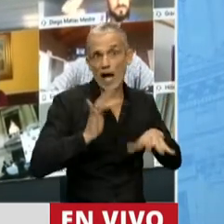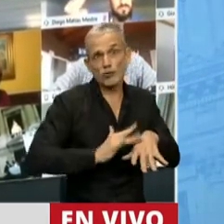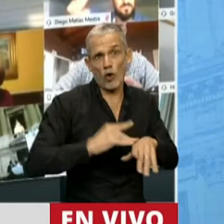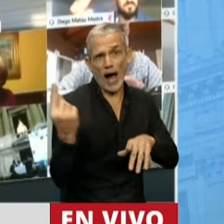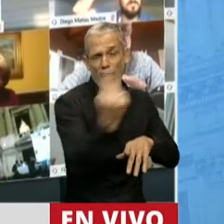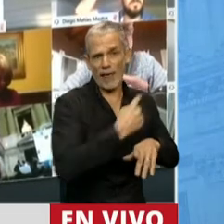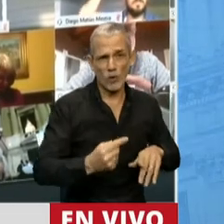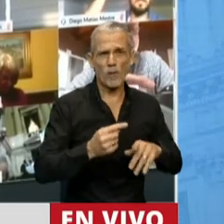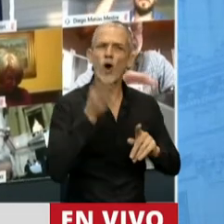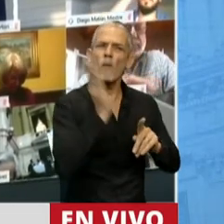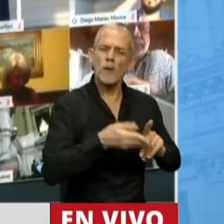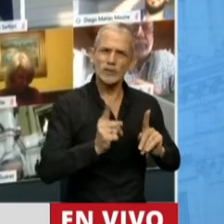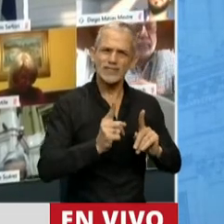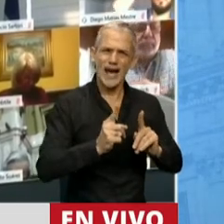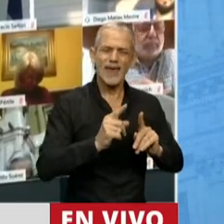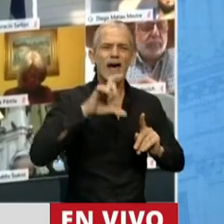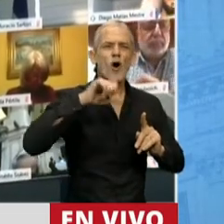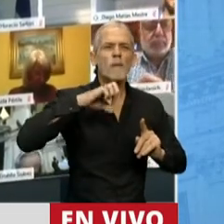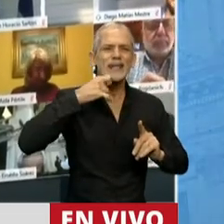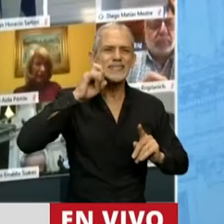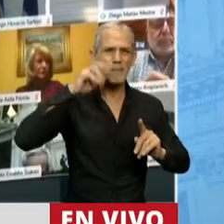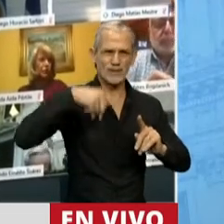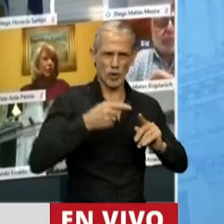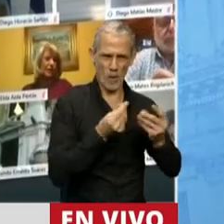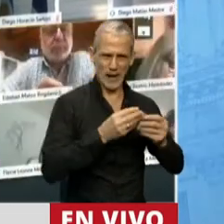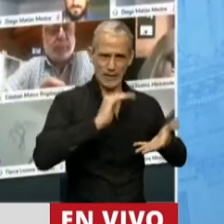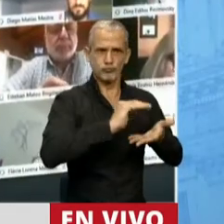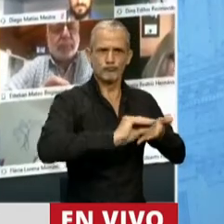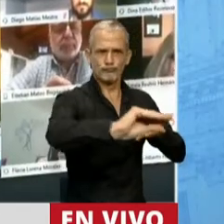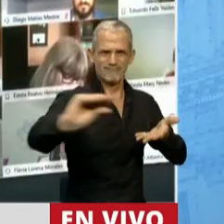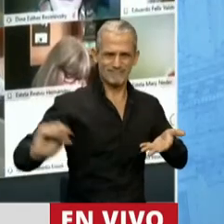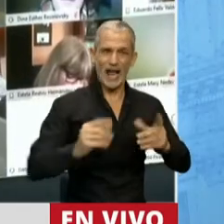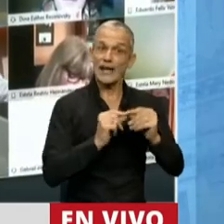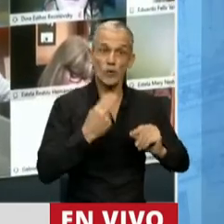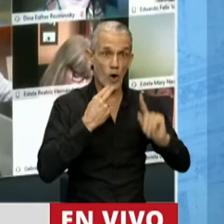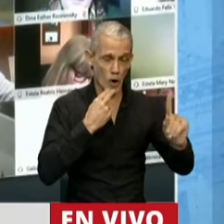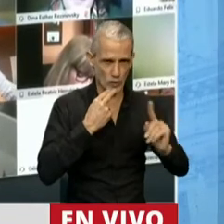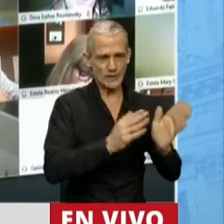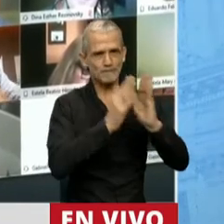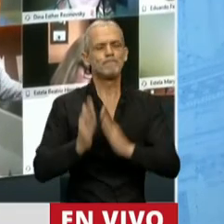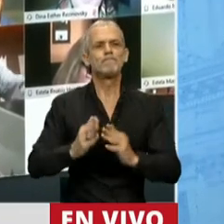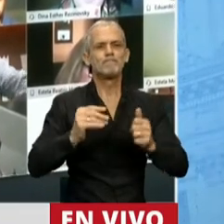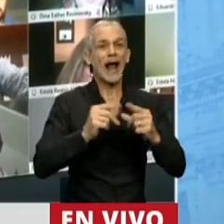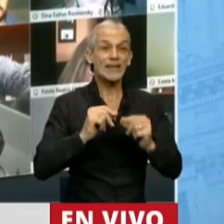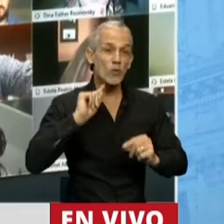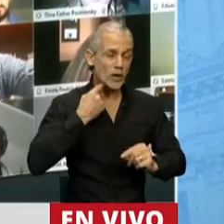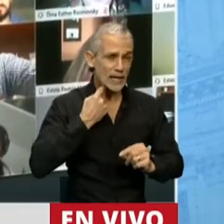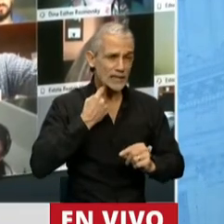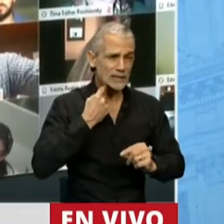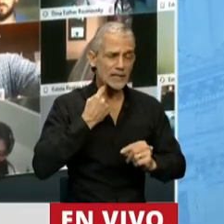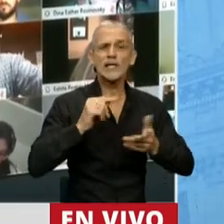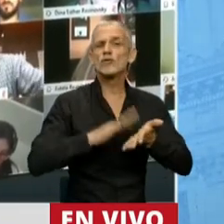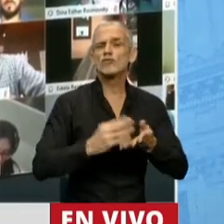uno por el coeficiente coparticipable el artículo 11 dije no el 13 que tiene que ver